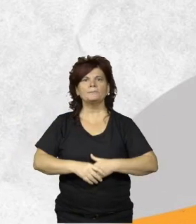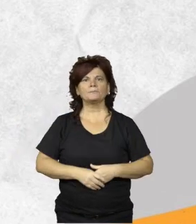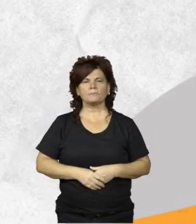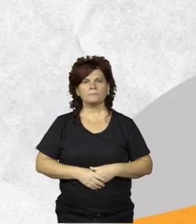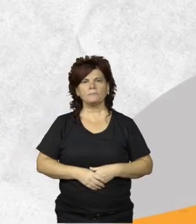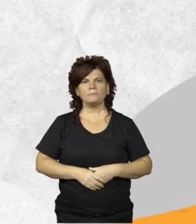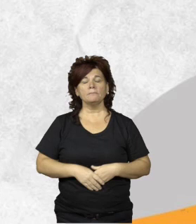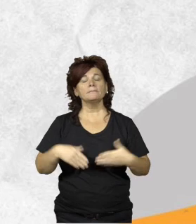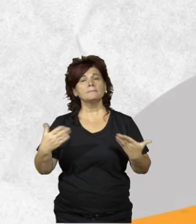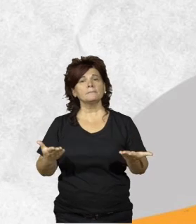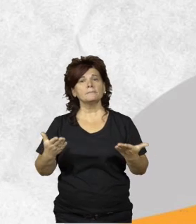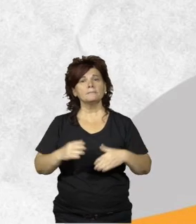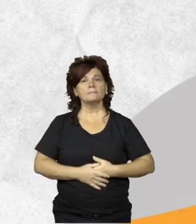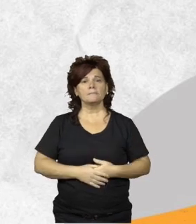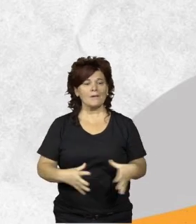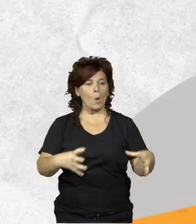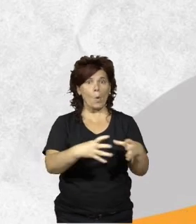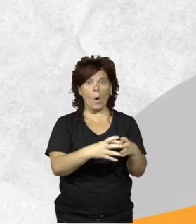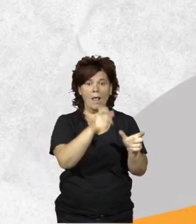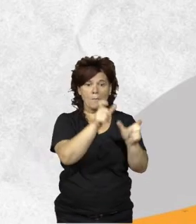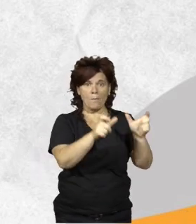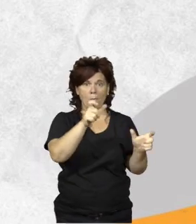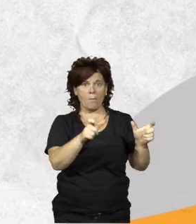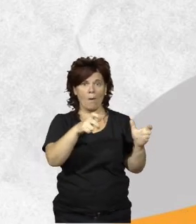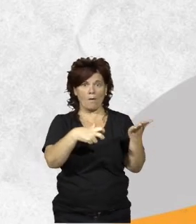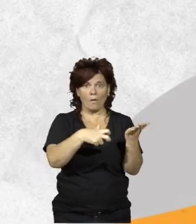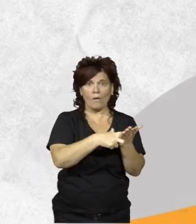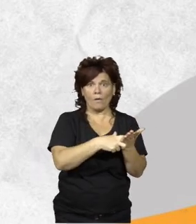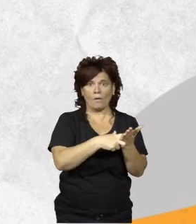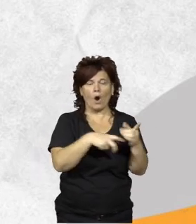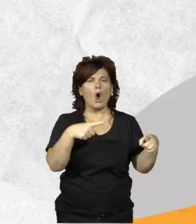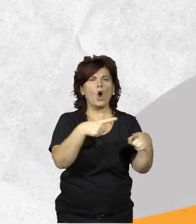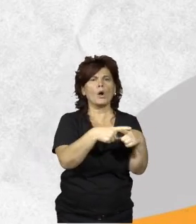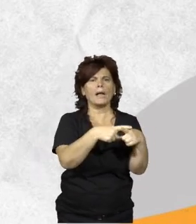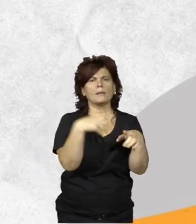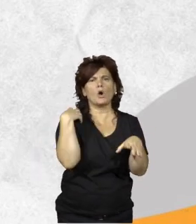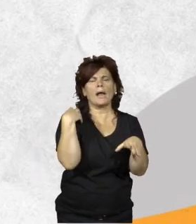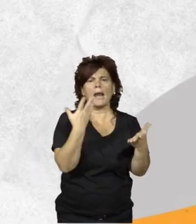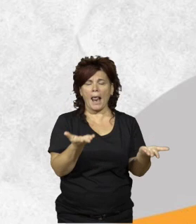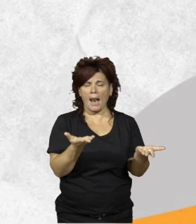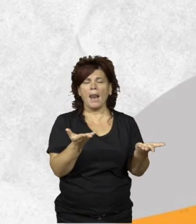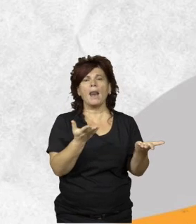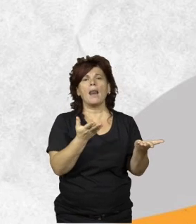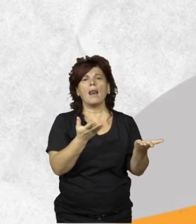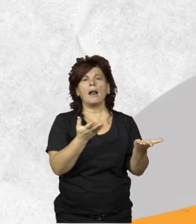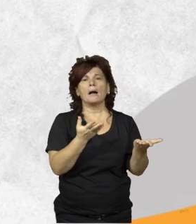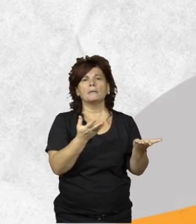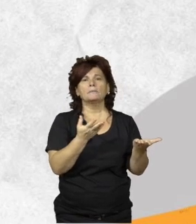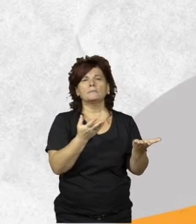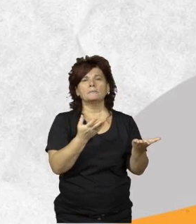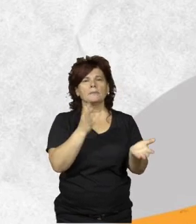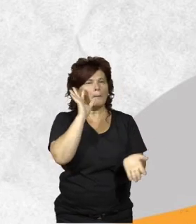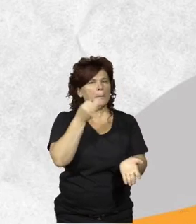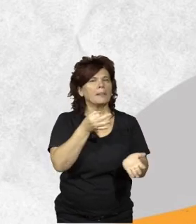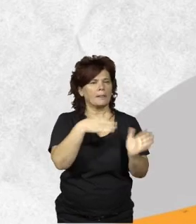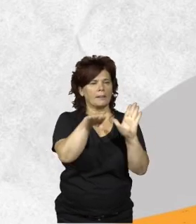Bueno, dentro del cuerpo de inspectores, los objetivos generales que conlleva es justamente verificar el grado de cumplimiento